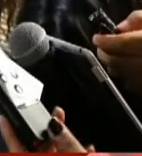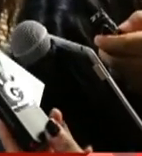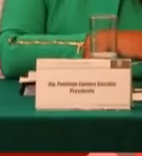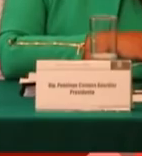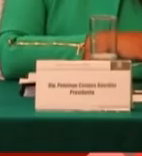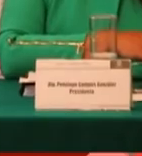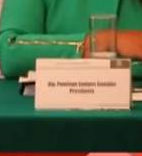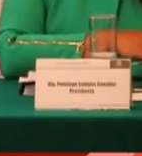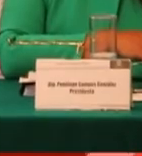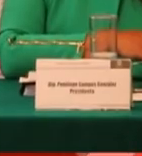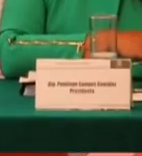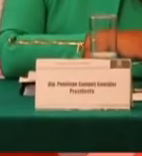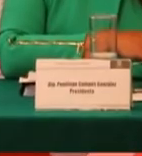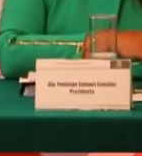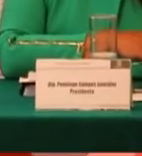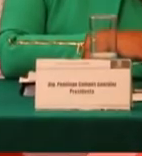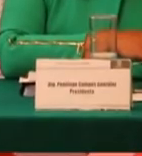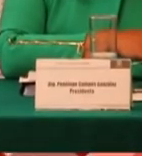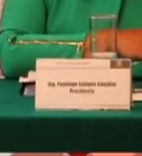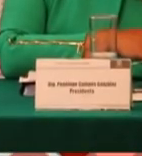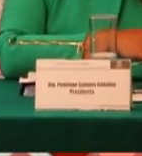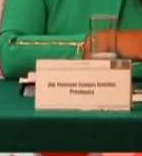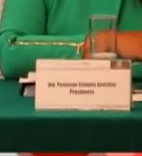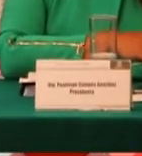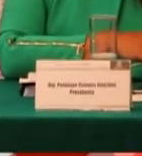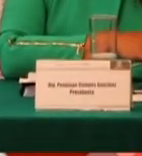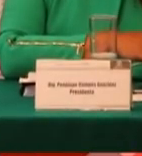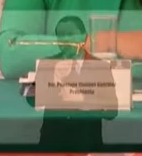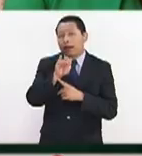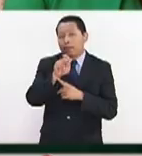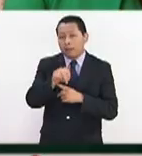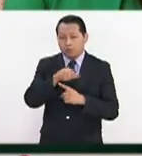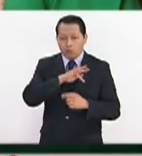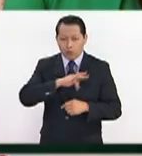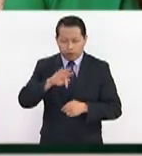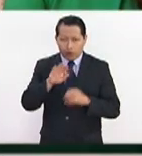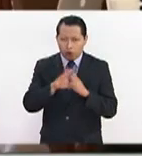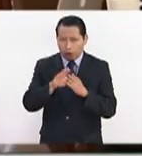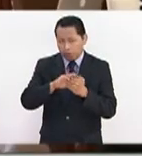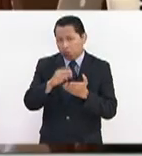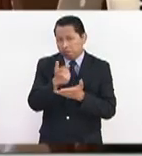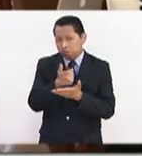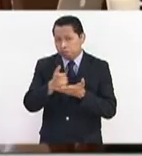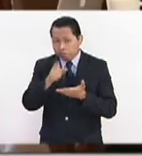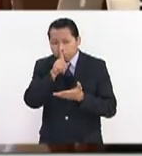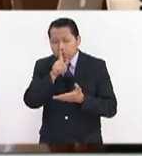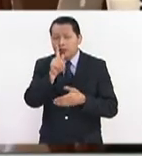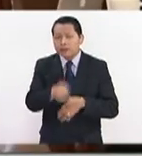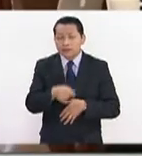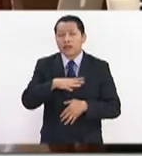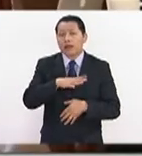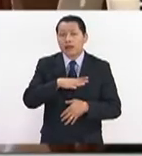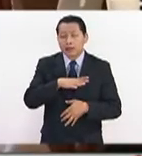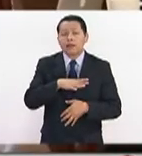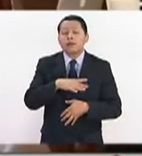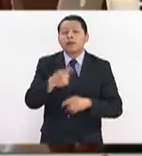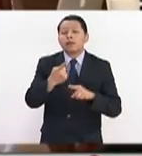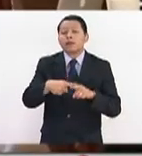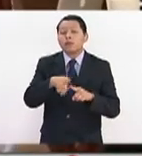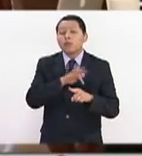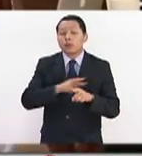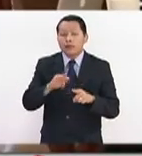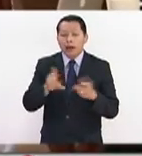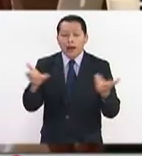conjuntos habitacionales de Tlalpan podría no tener costo para los damnificados. Precisó que la legislación aprobada considera